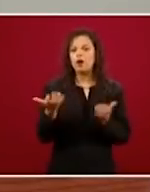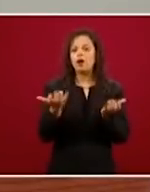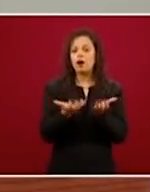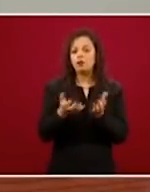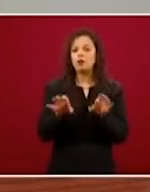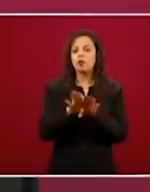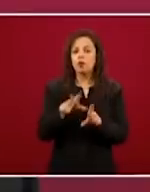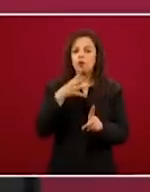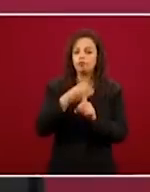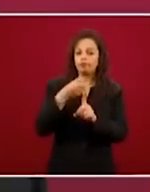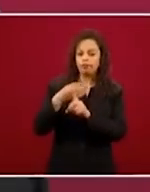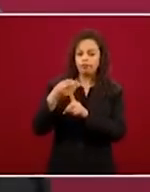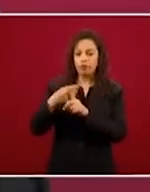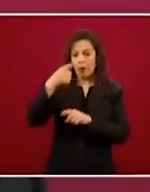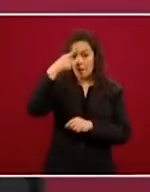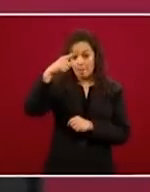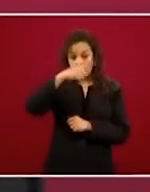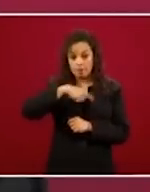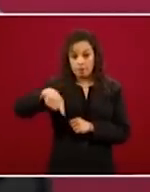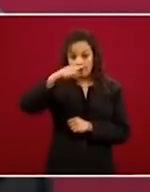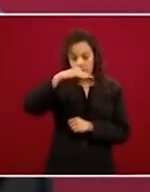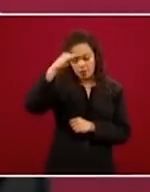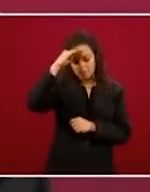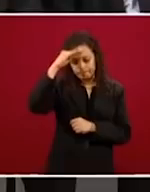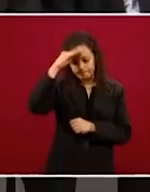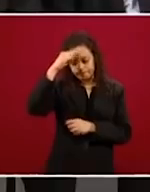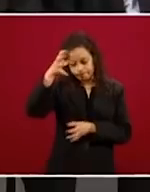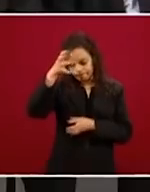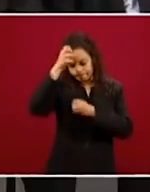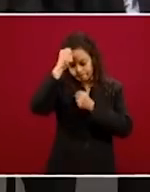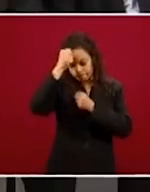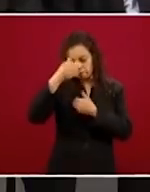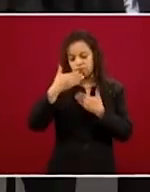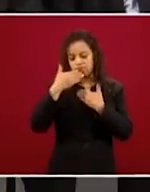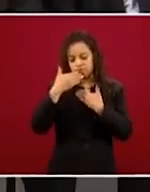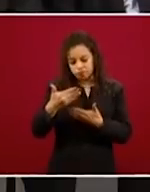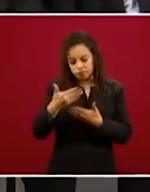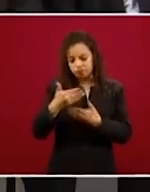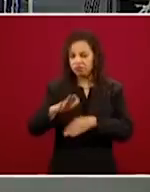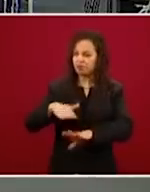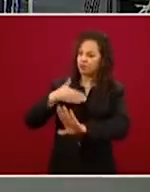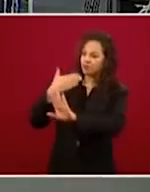concientización en contra del machismo claro que sí